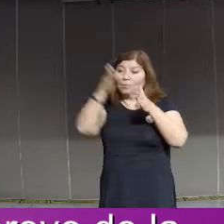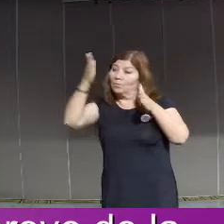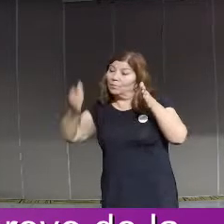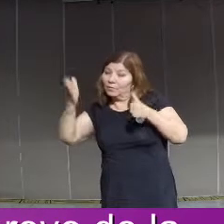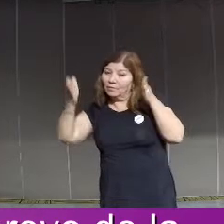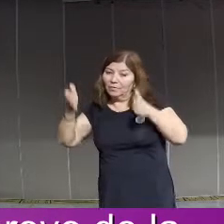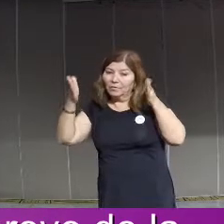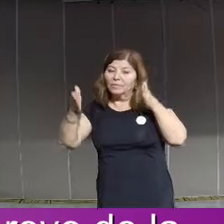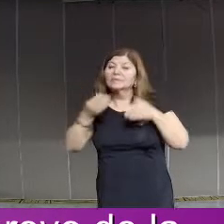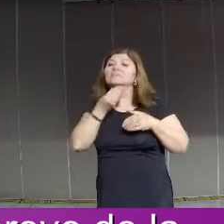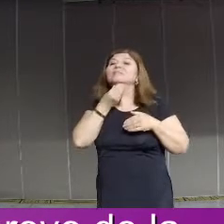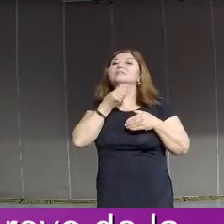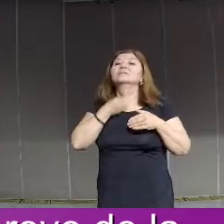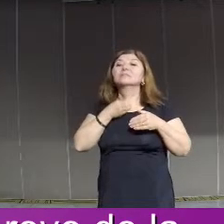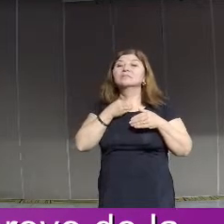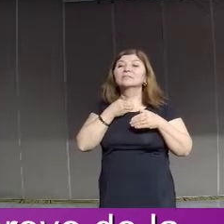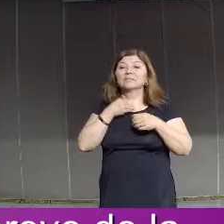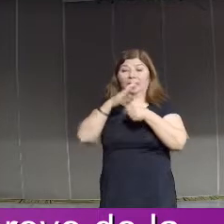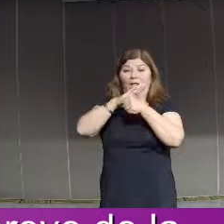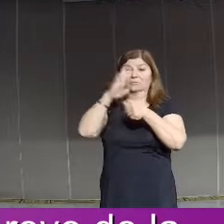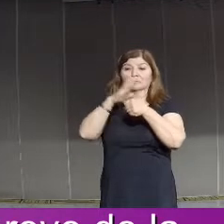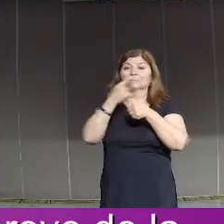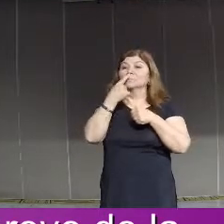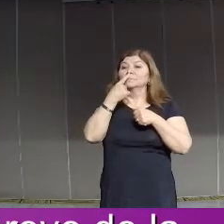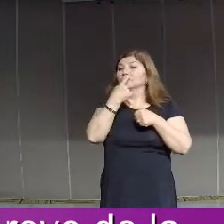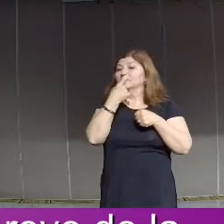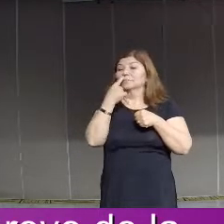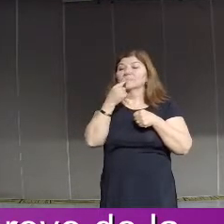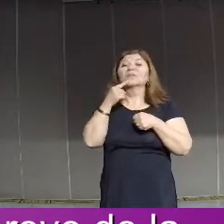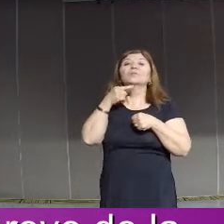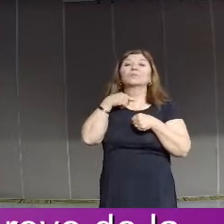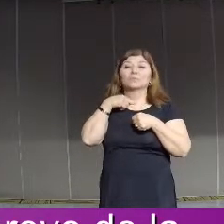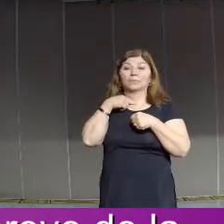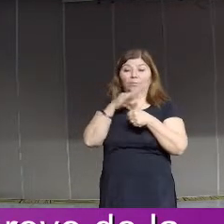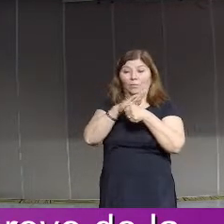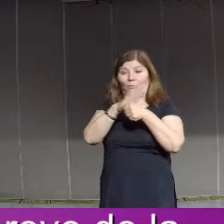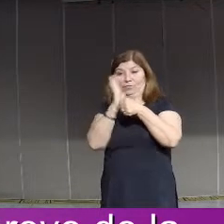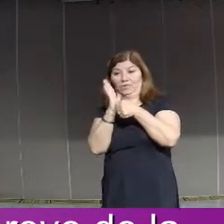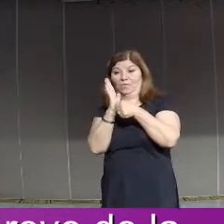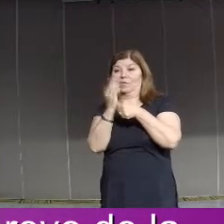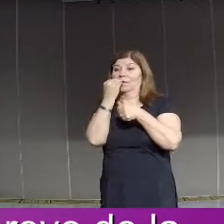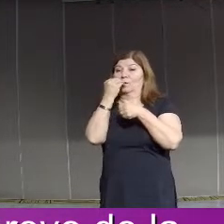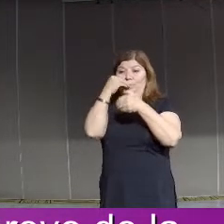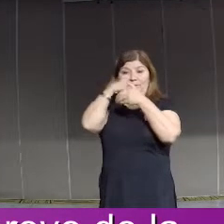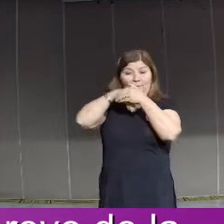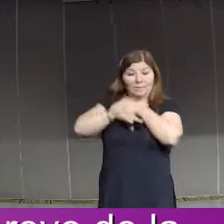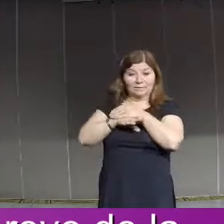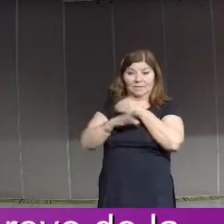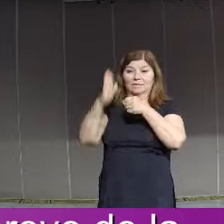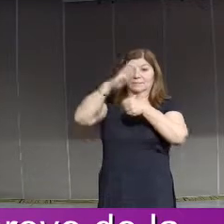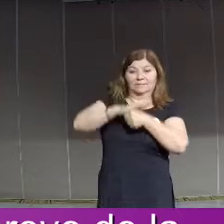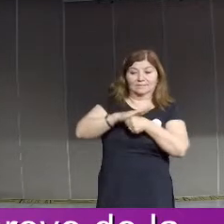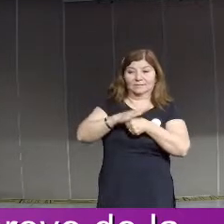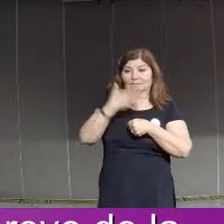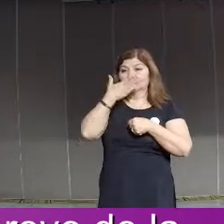la válvula velo-nasofaríngea y la glotis, ¿sí? Entonces, en la etapa faríngea se produce